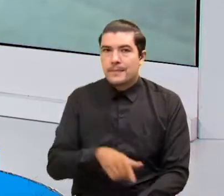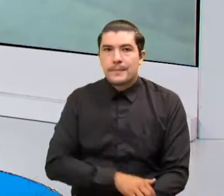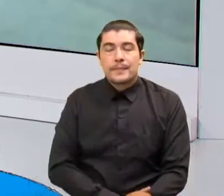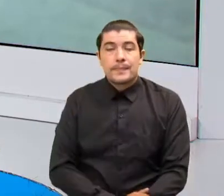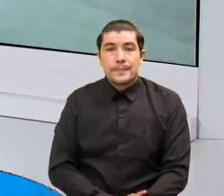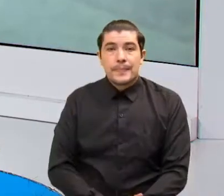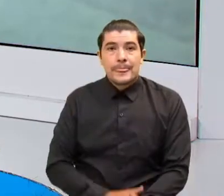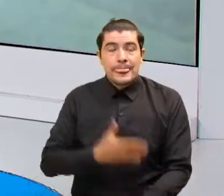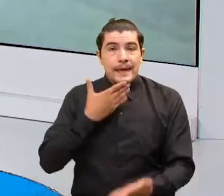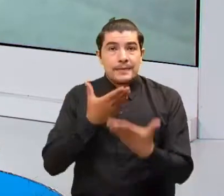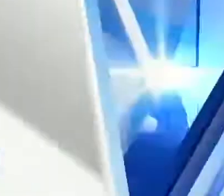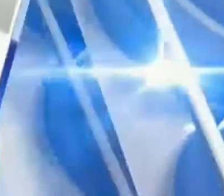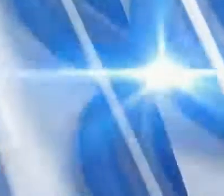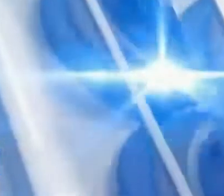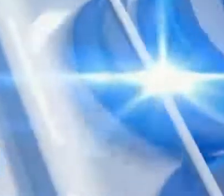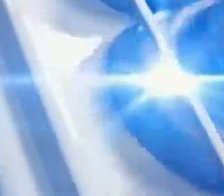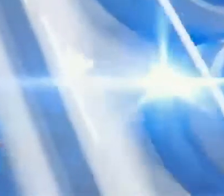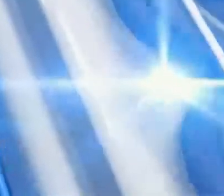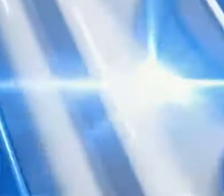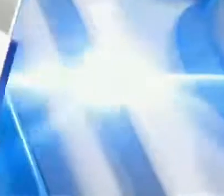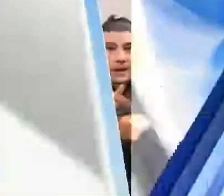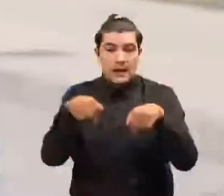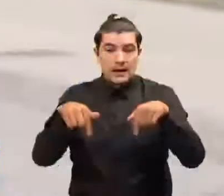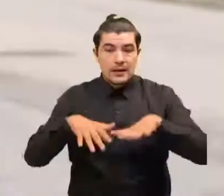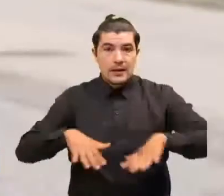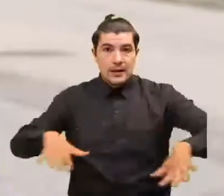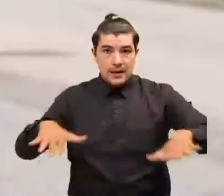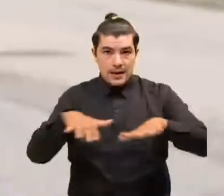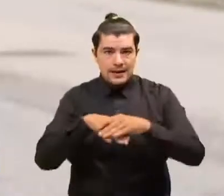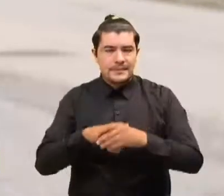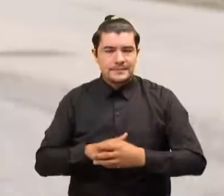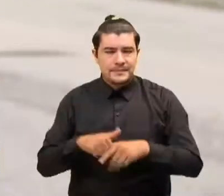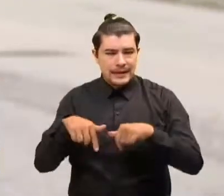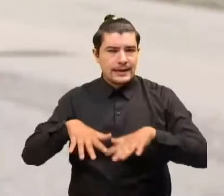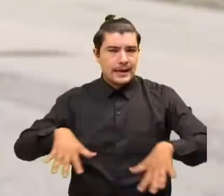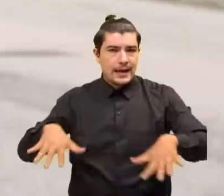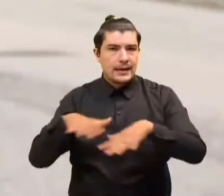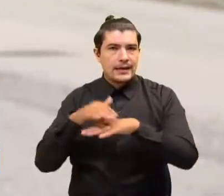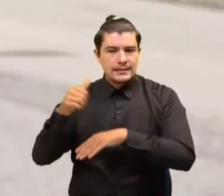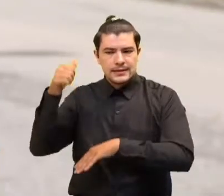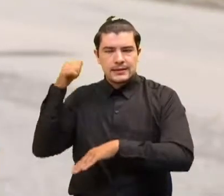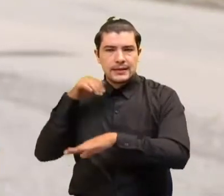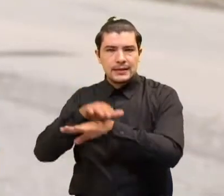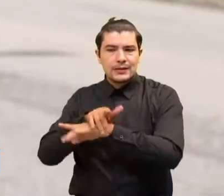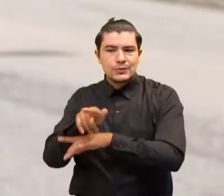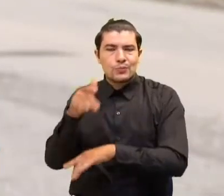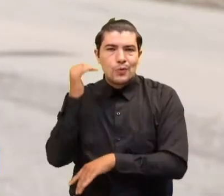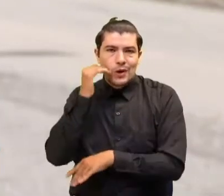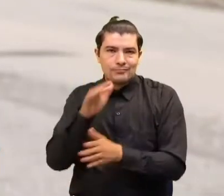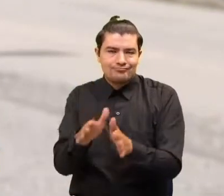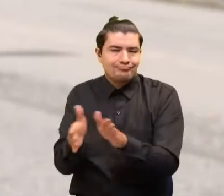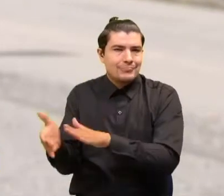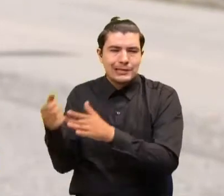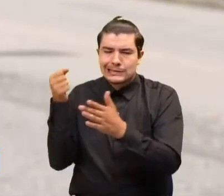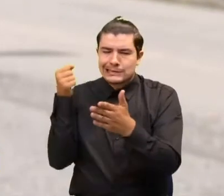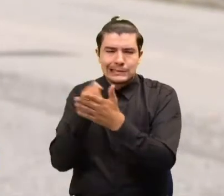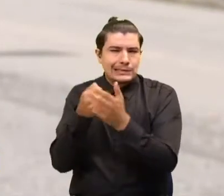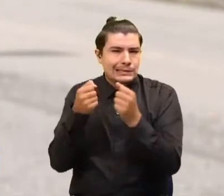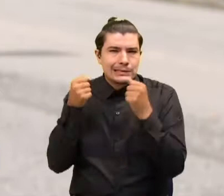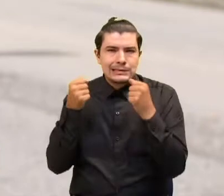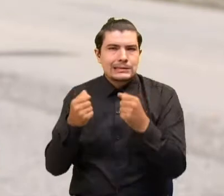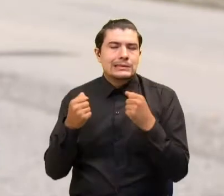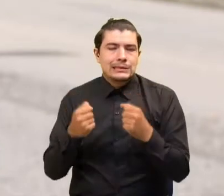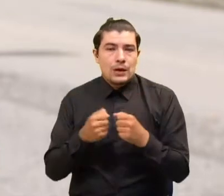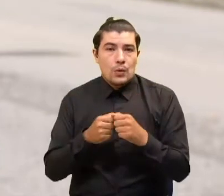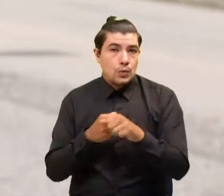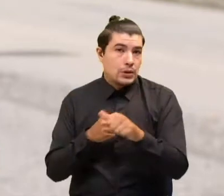Compañeros del estudio, pues así es, yo a esta hora me encuentro aquí en el lugar donde la tarde de ayer infortunadamente una mujer perdió la vida en un accidente de tránsito. Las